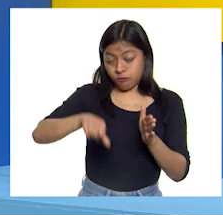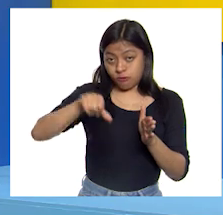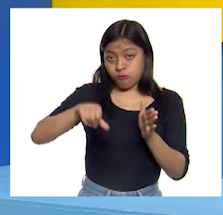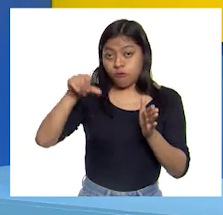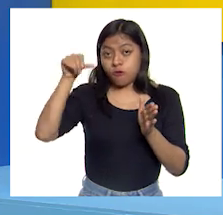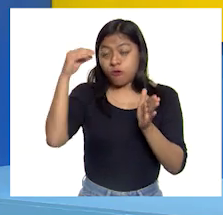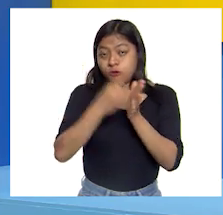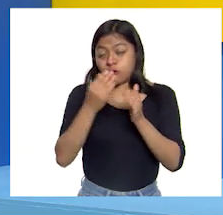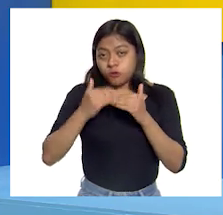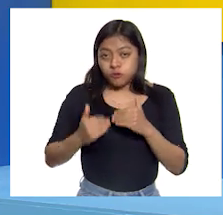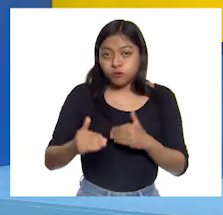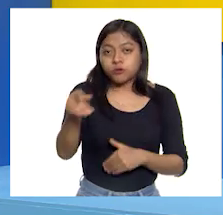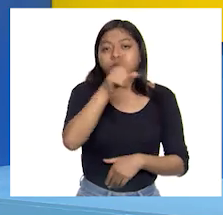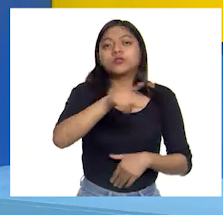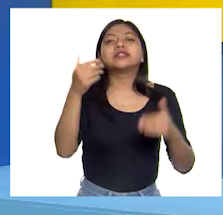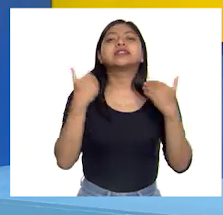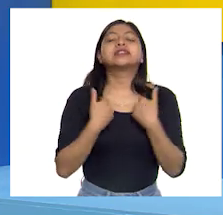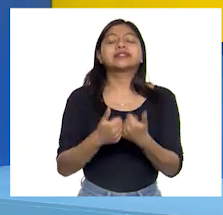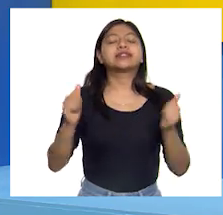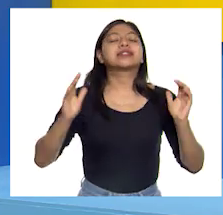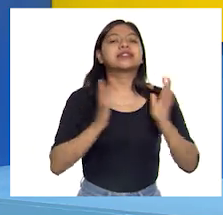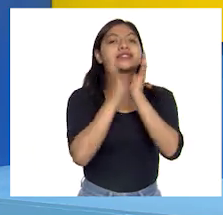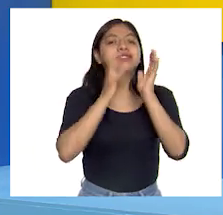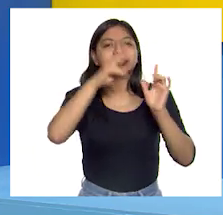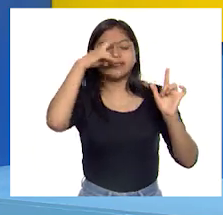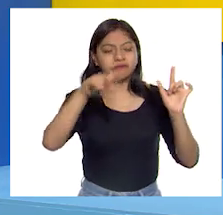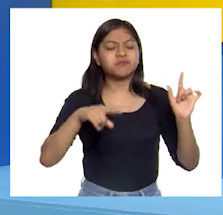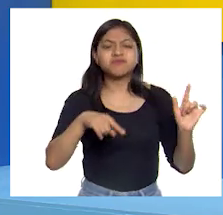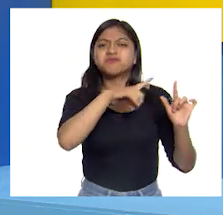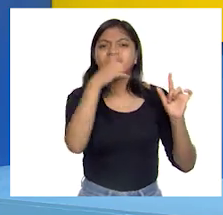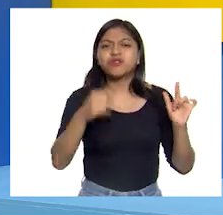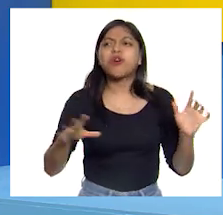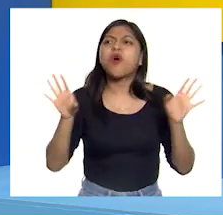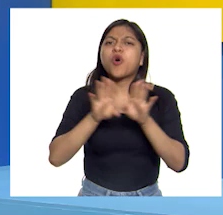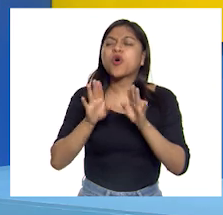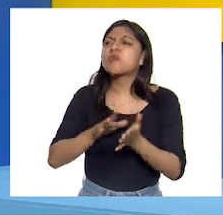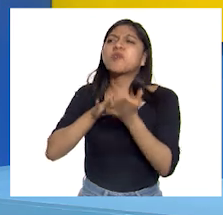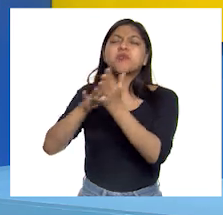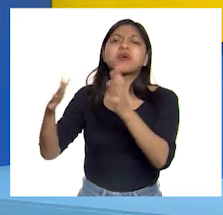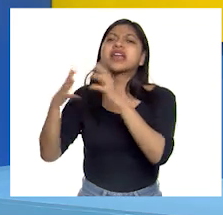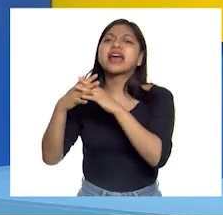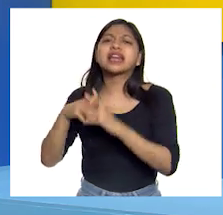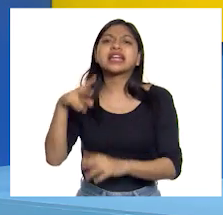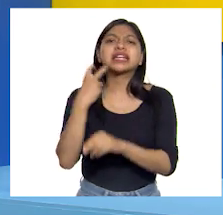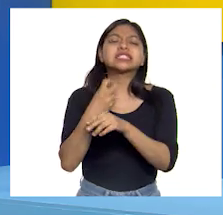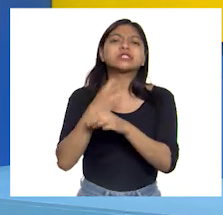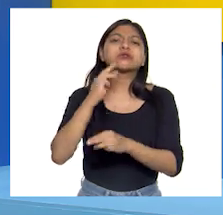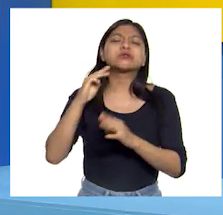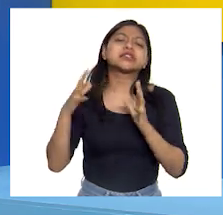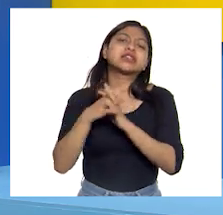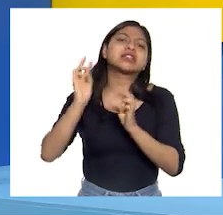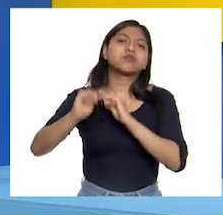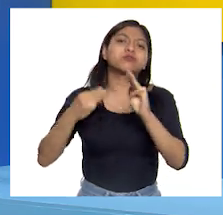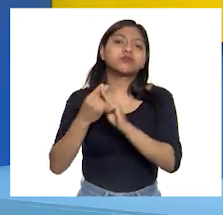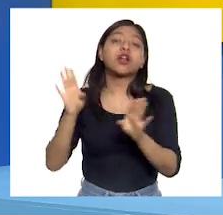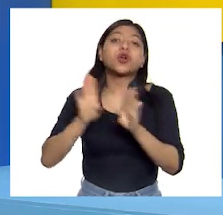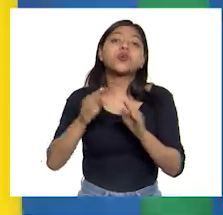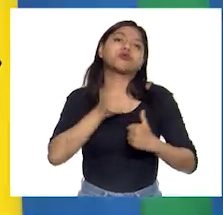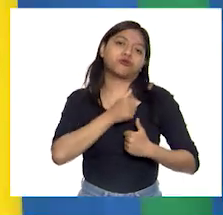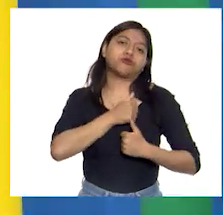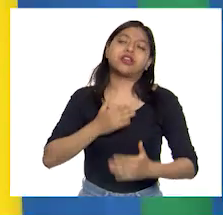los gobiernos mexicanos buscaron controlar a los líderes sindicales con el fin de someter a los trabajadores a las empresas y al